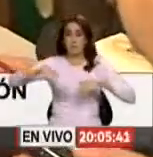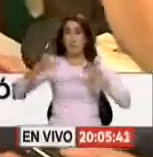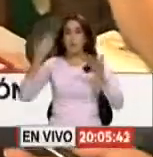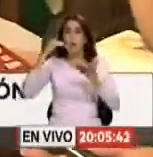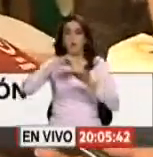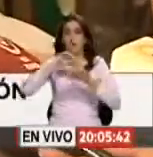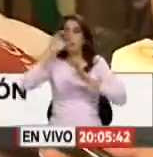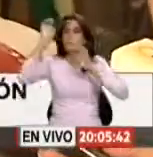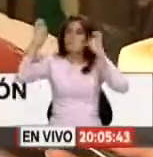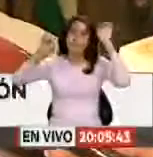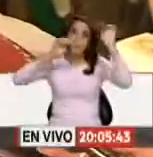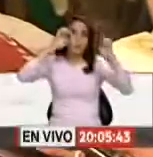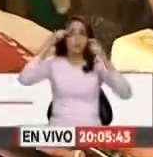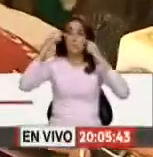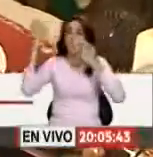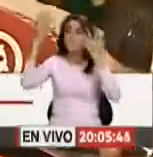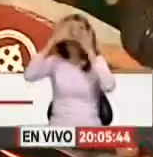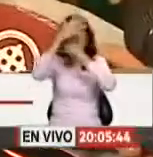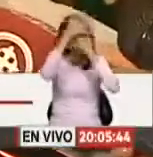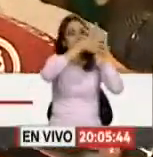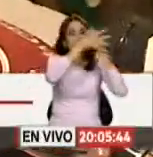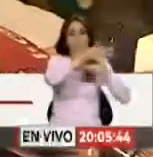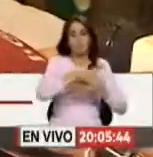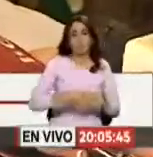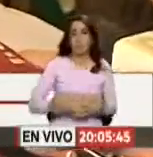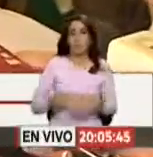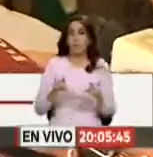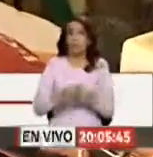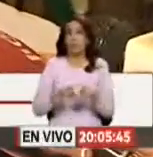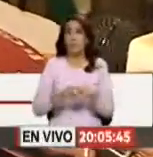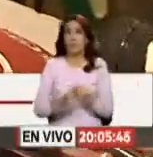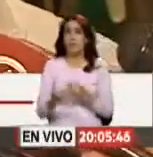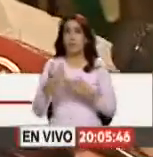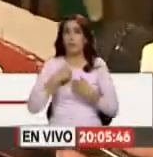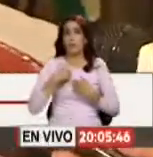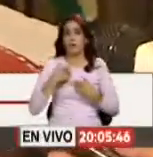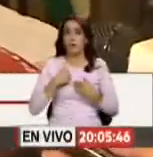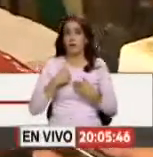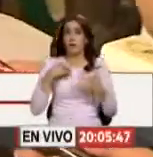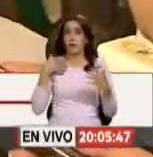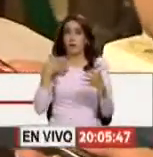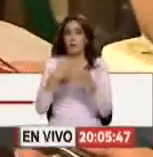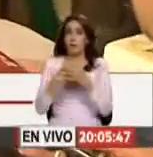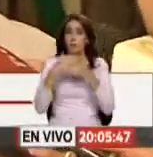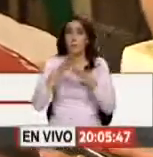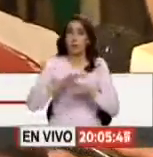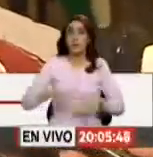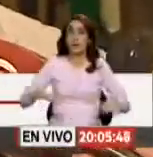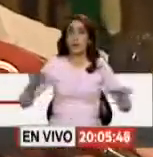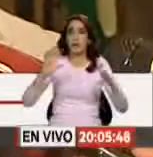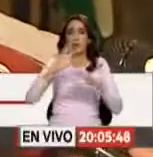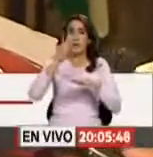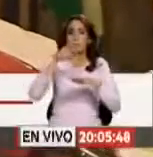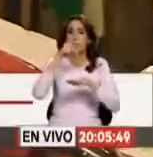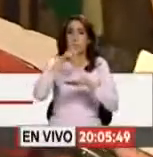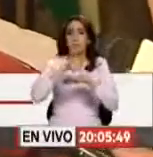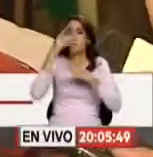humo que se está montando para afectar mi honra y mi carrera